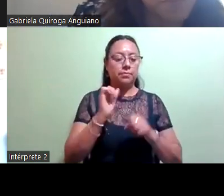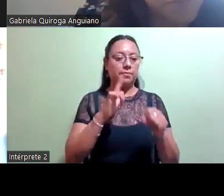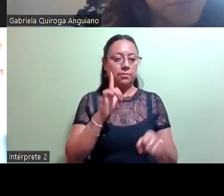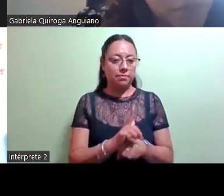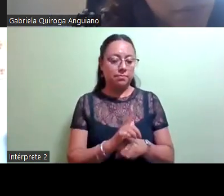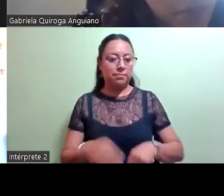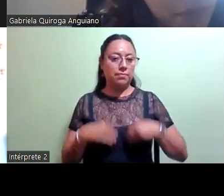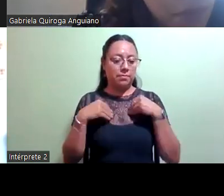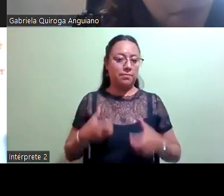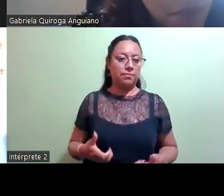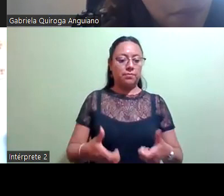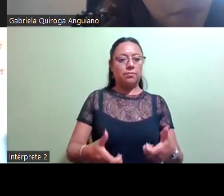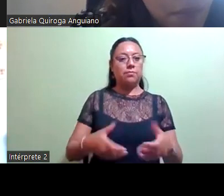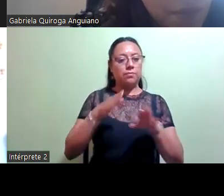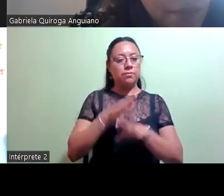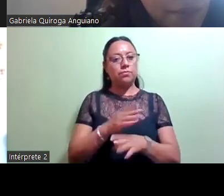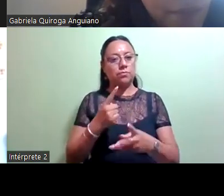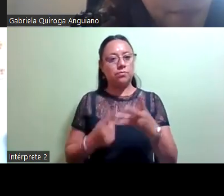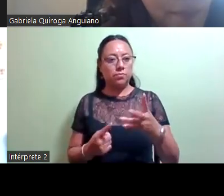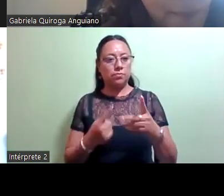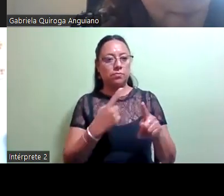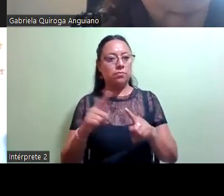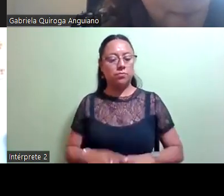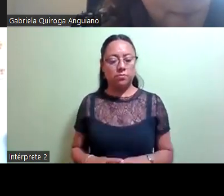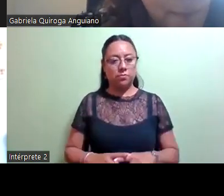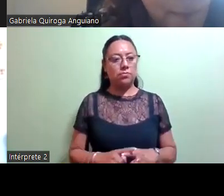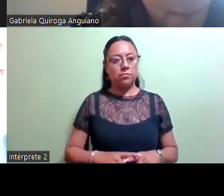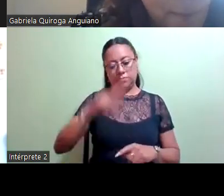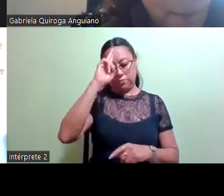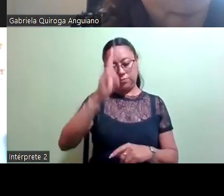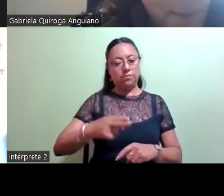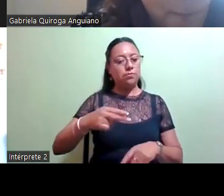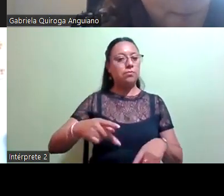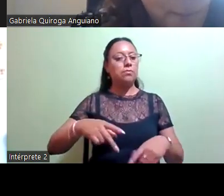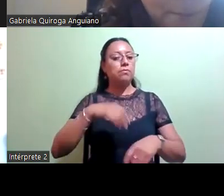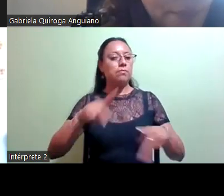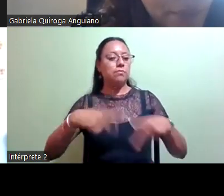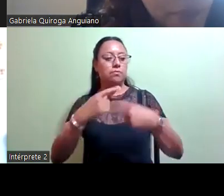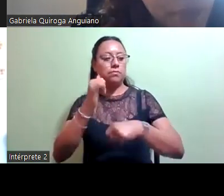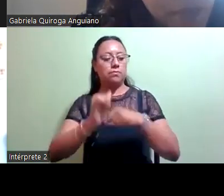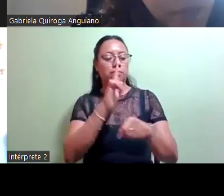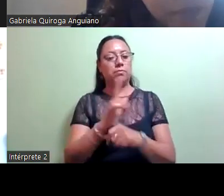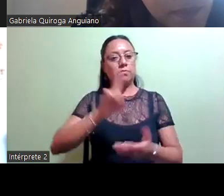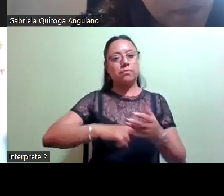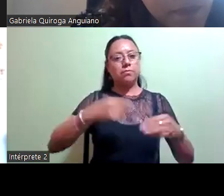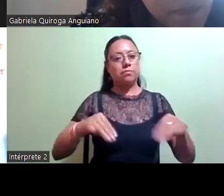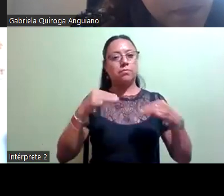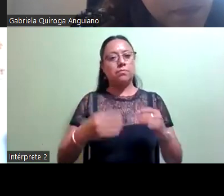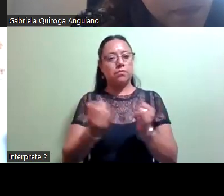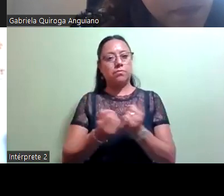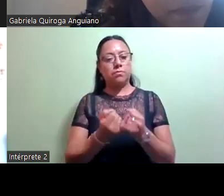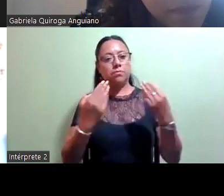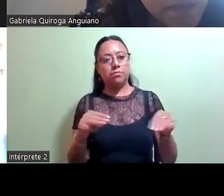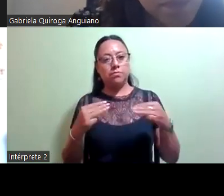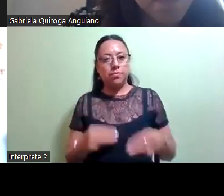sobre la utilización de animales en ritos y se prohíbe la venta de animales en mercados públicos, así como en mercados sobre ruedas,